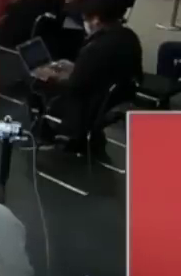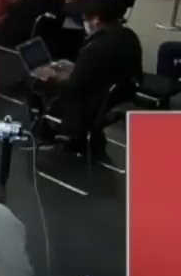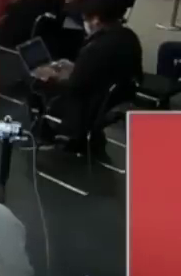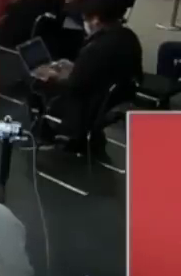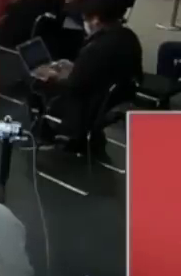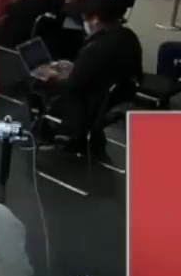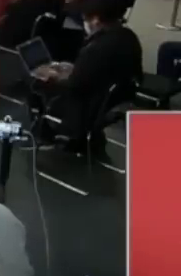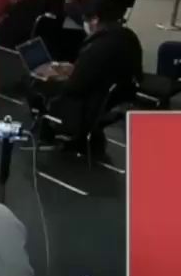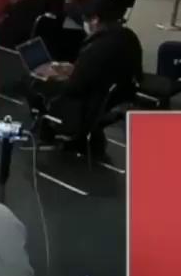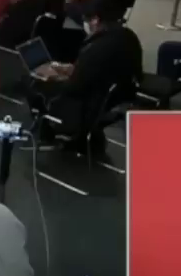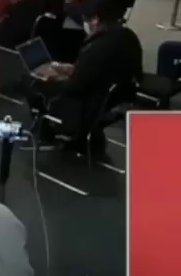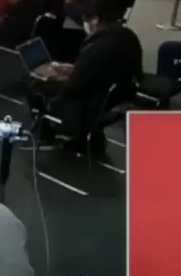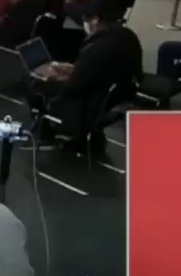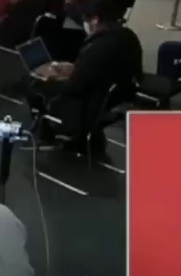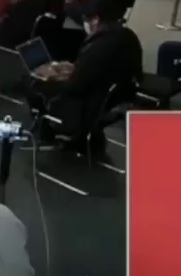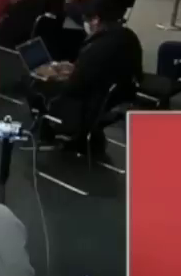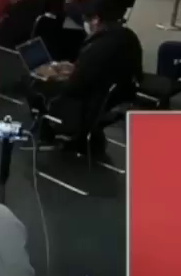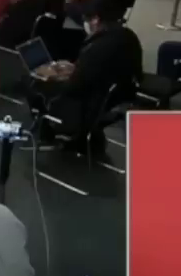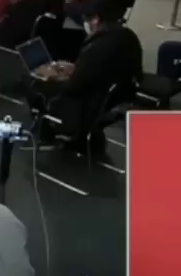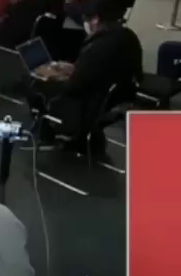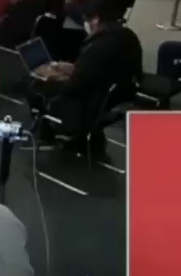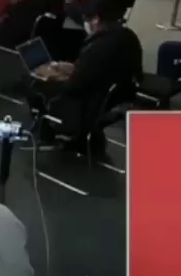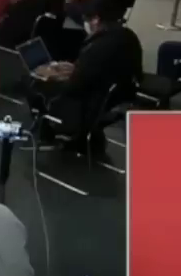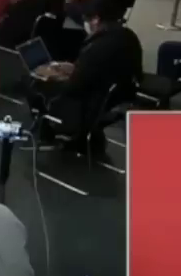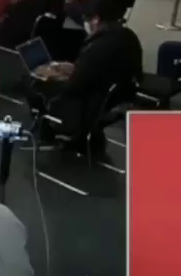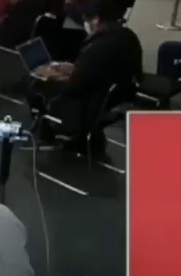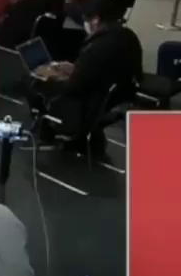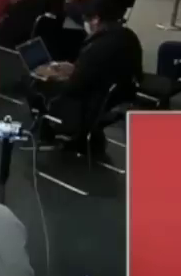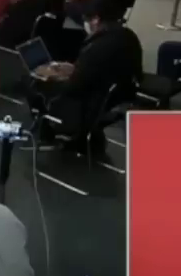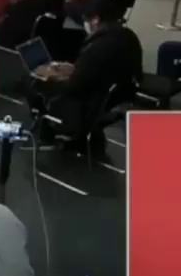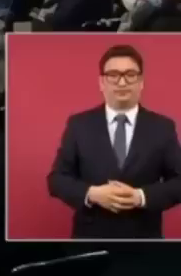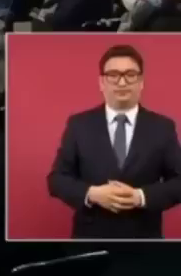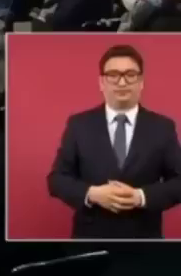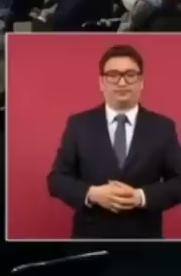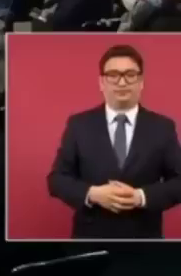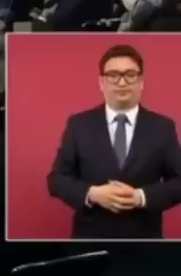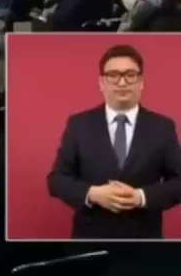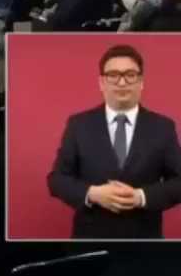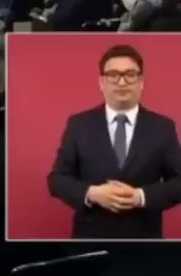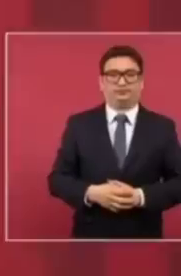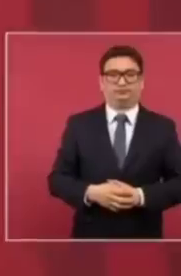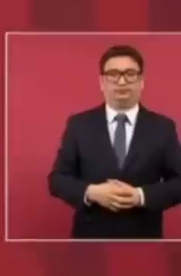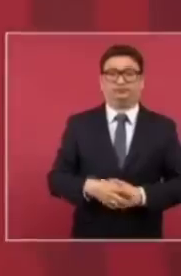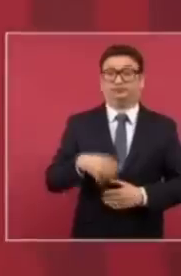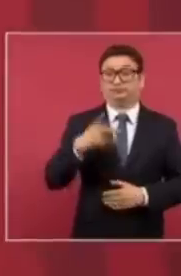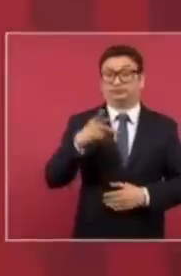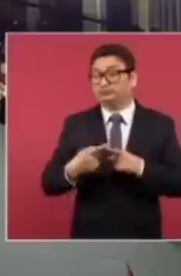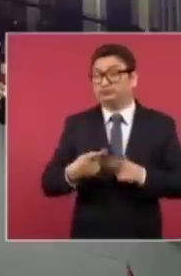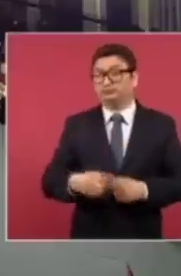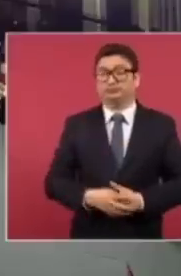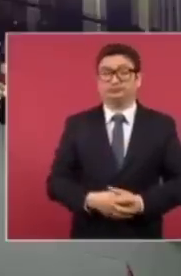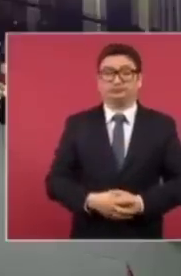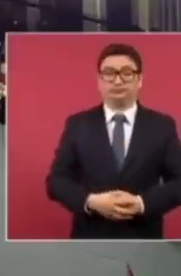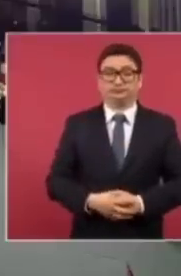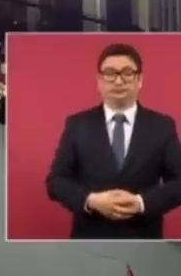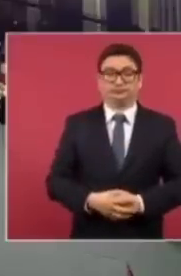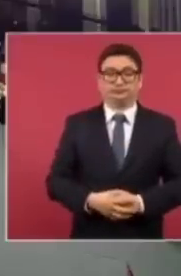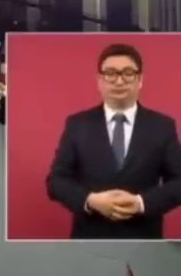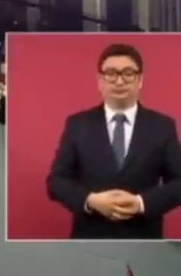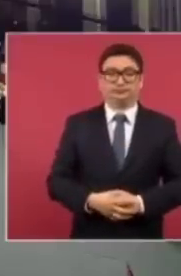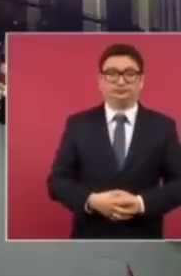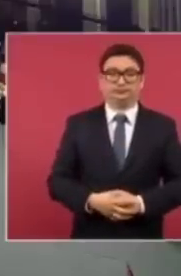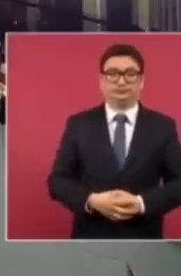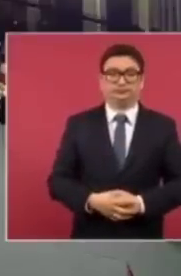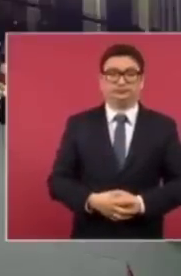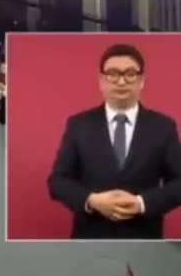mucha afición para tampoco selección de esto vamos a platicar el día de hoy cómo está este escenario la situación lo que ha trascendido